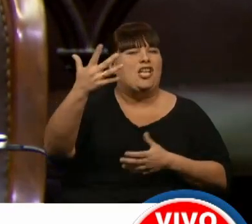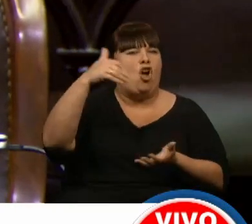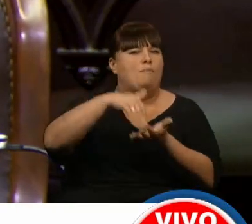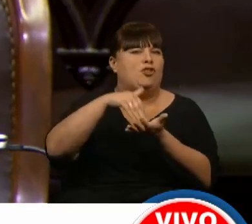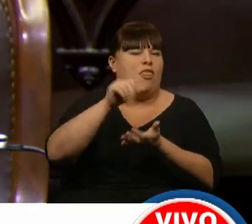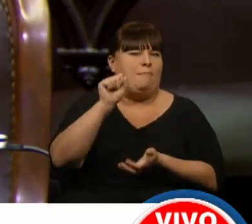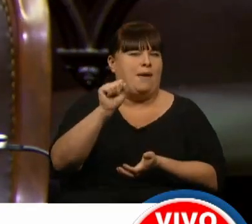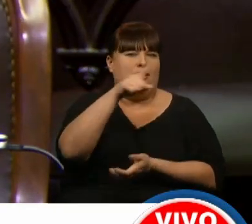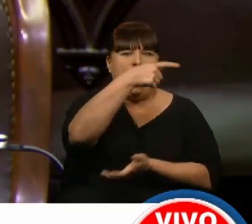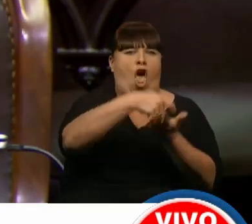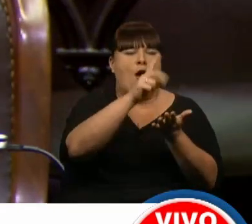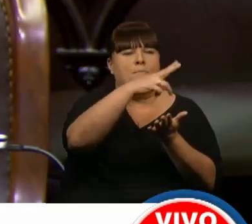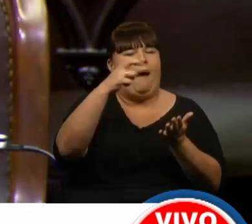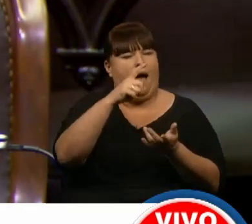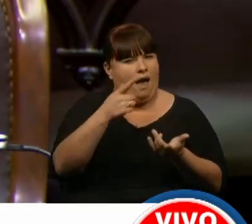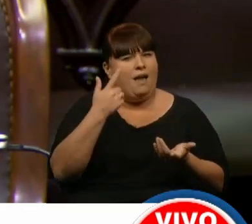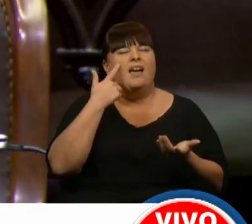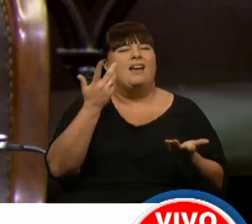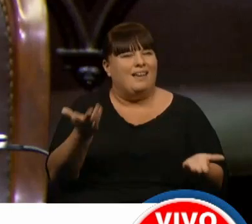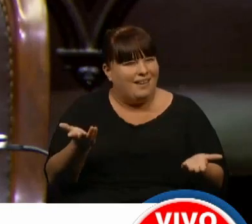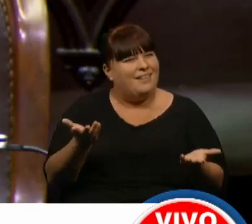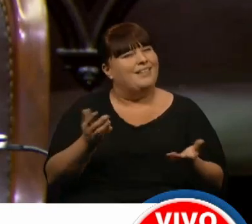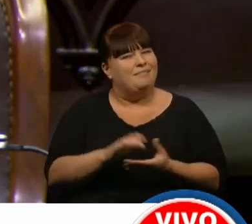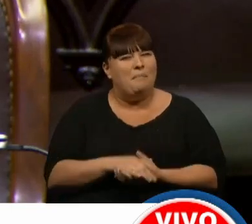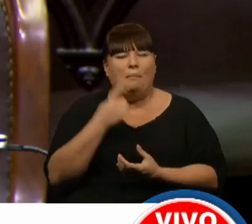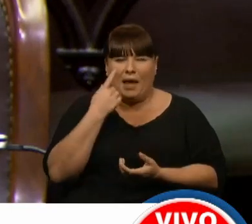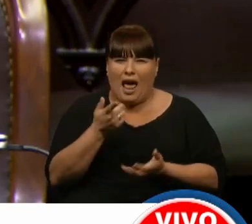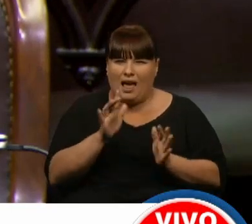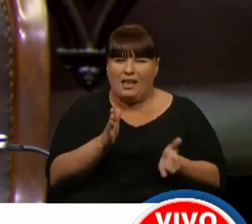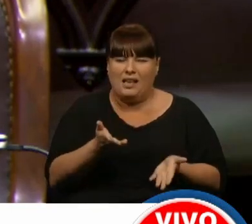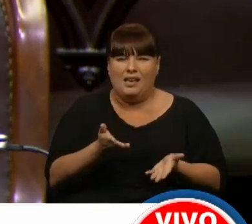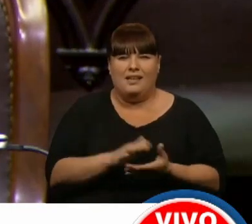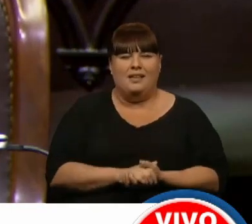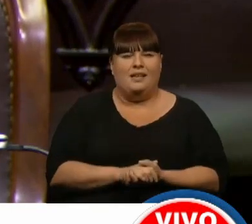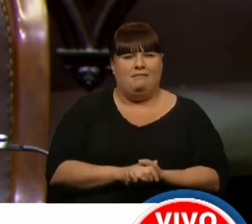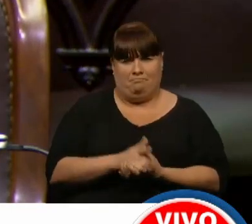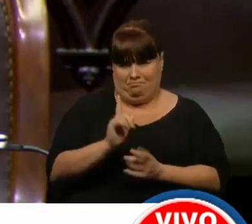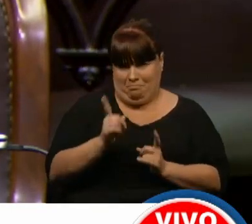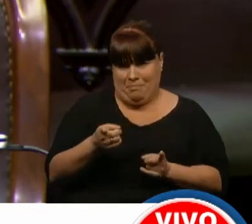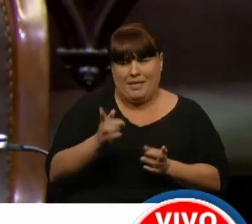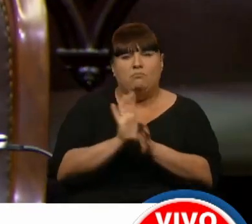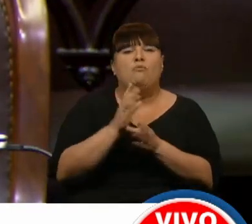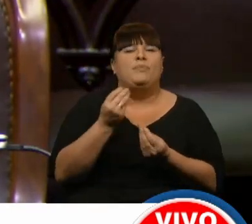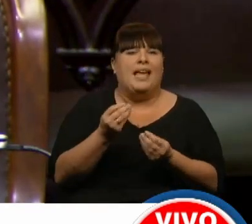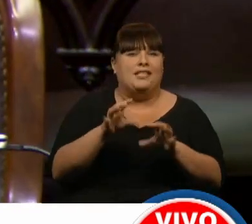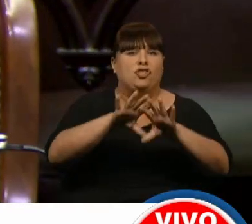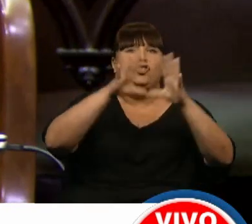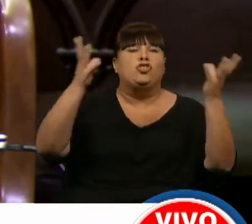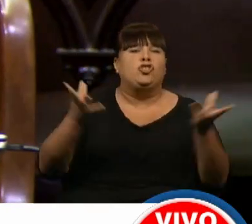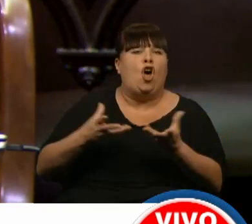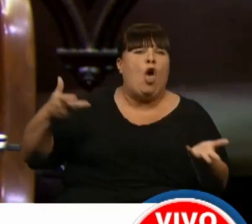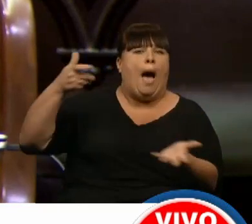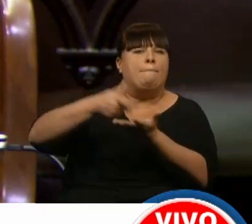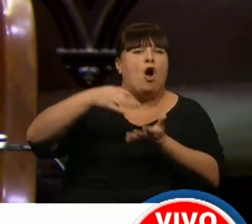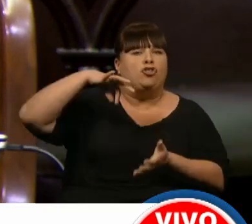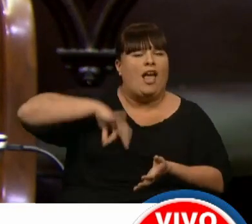41.285 millones de pesos. Miren qué cosa. No estamos lejos de lo que significa todo el aporte